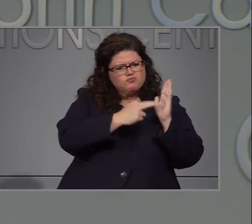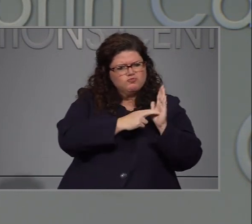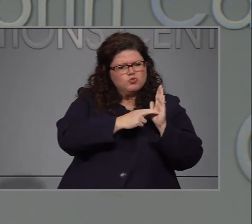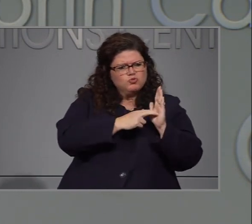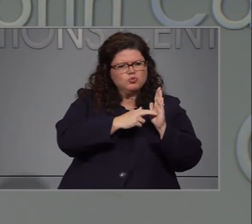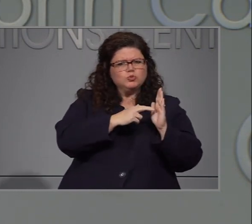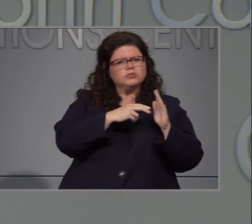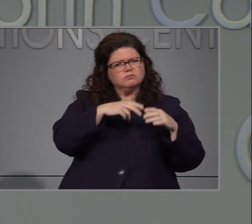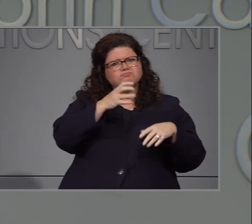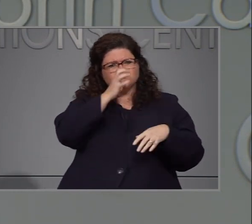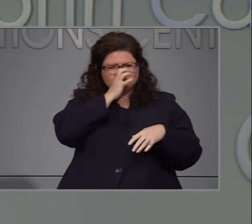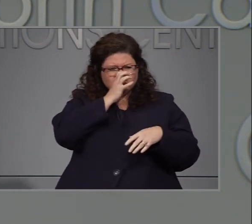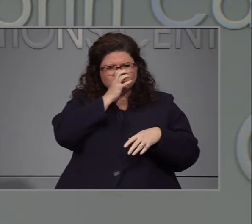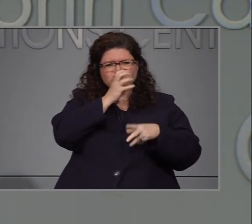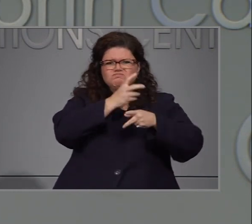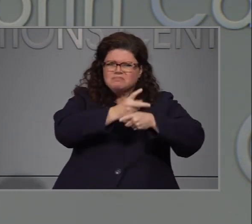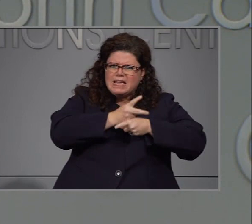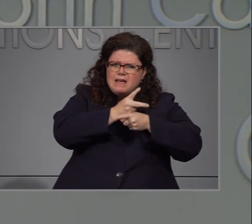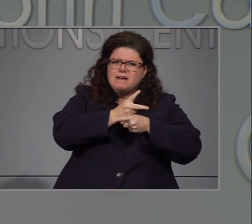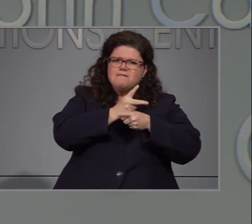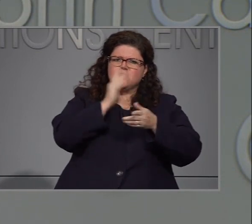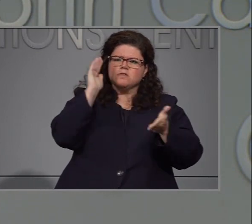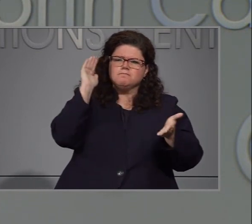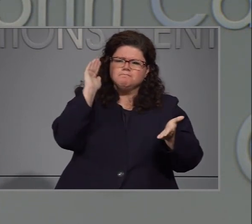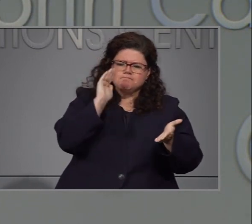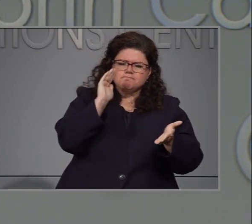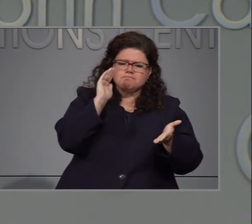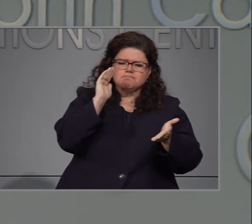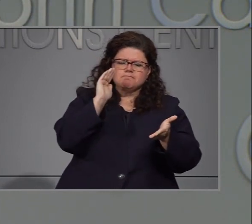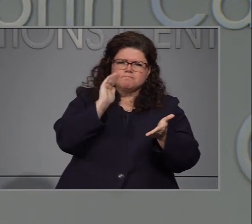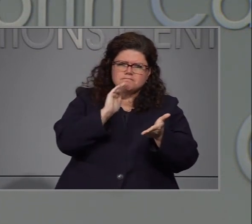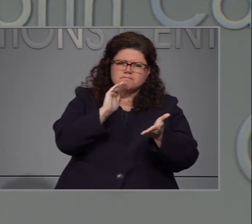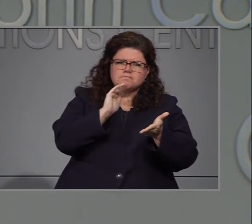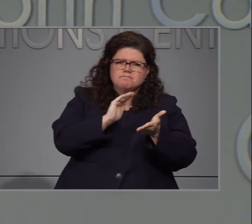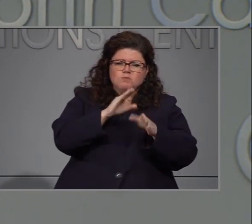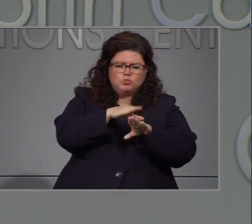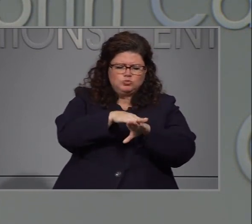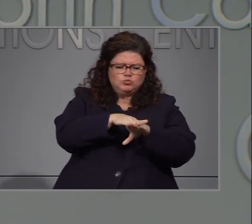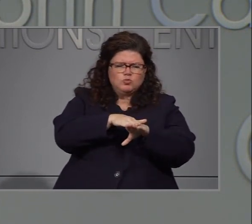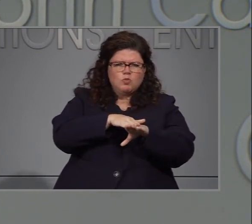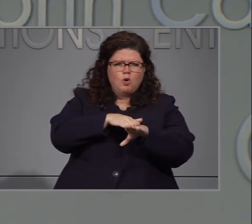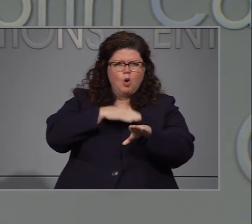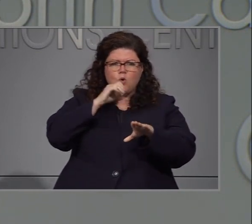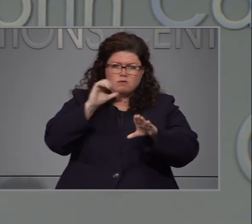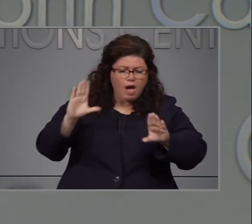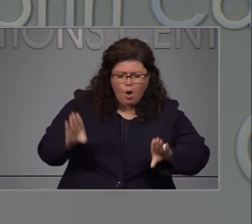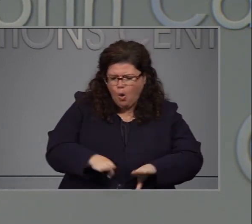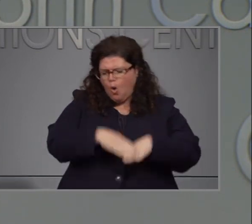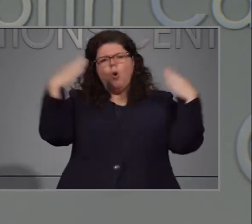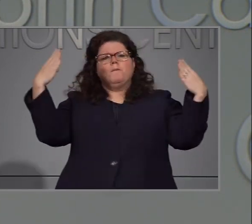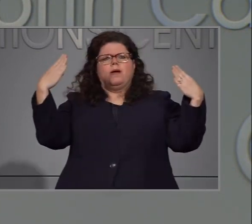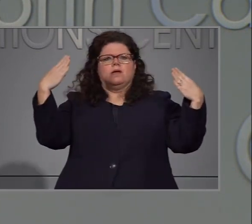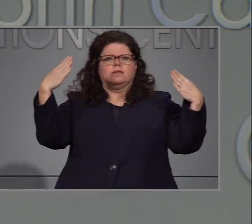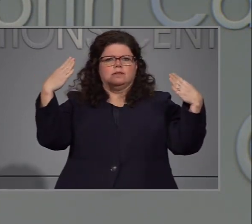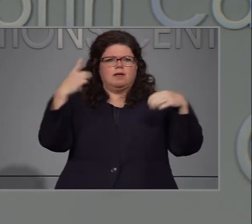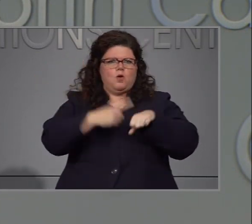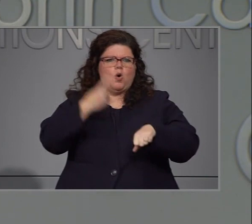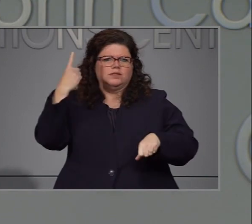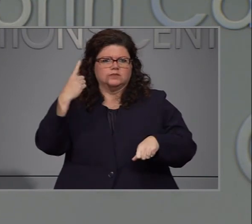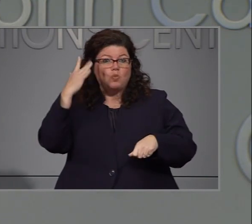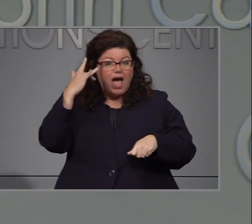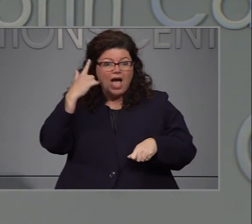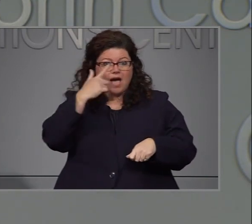los expertos en salud pública nos advierten que quitar las restricciones muy rápido o todo de una